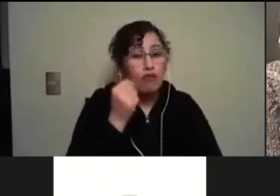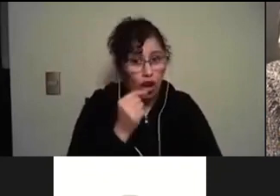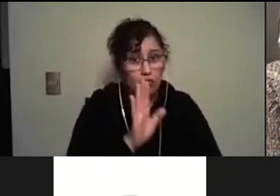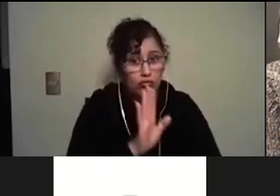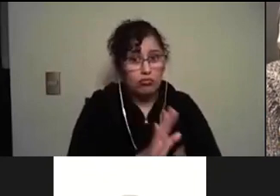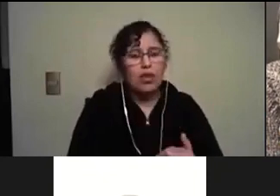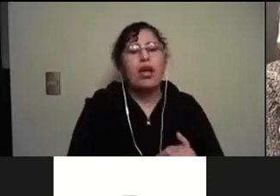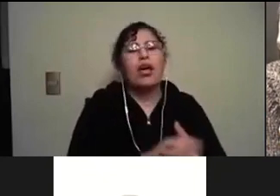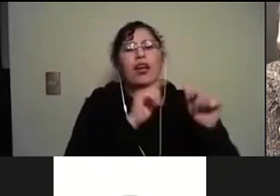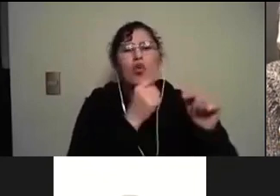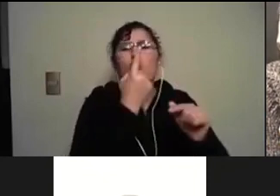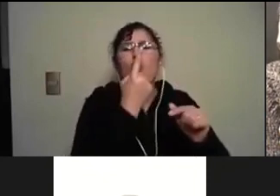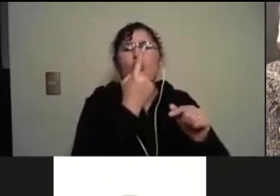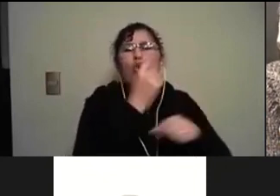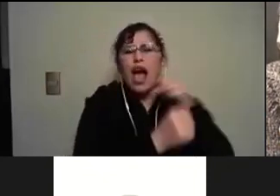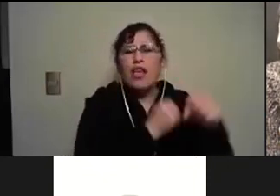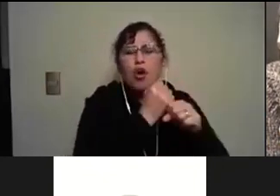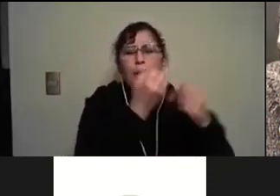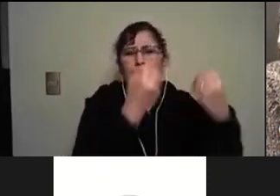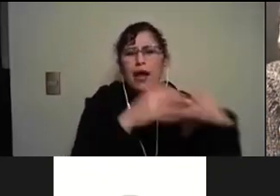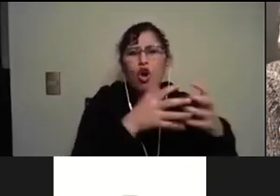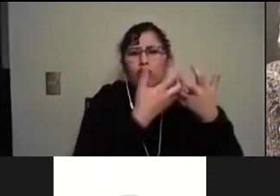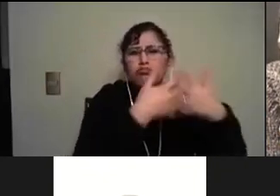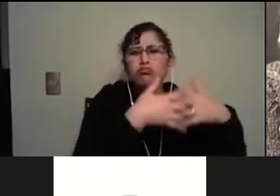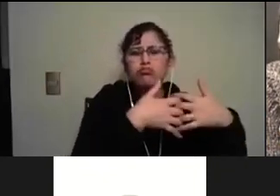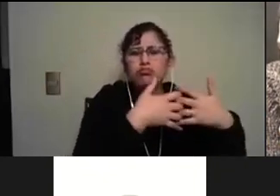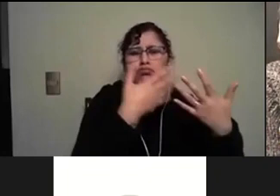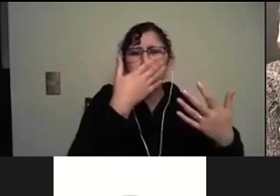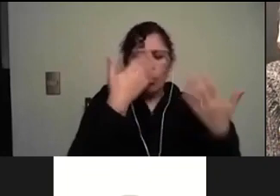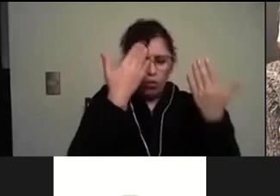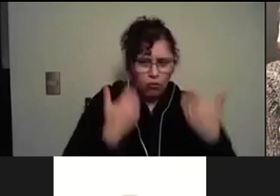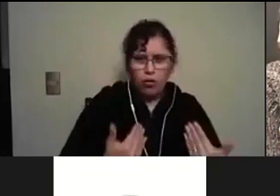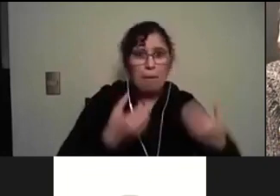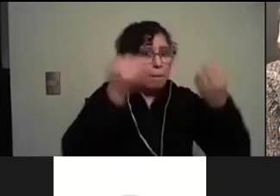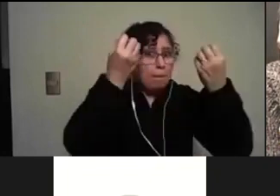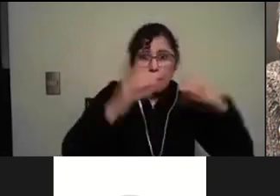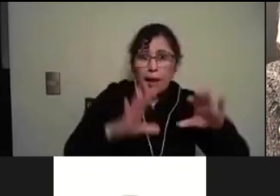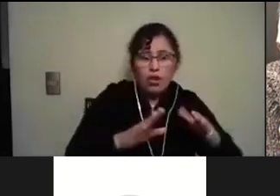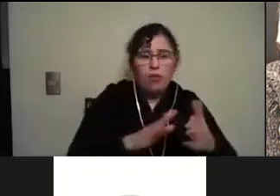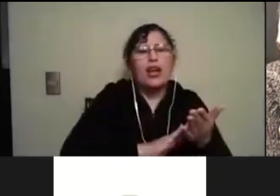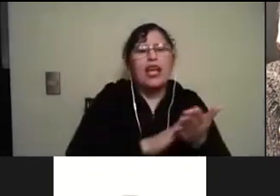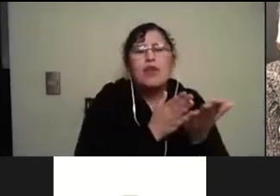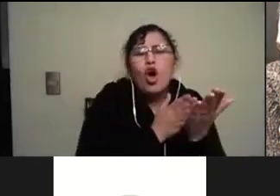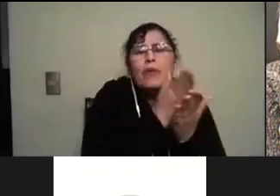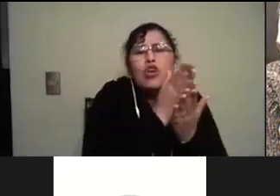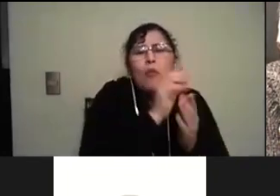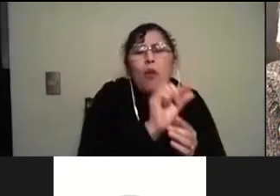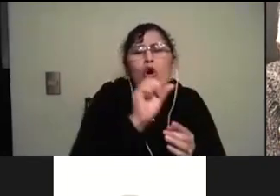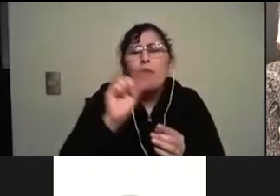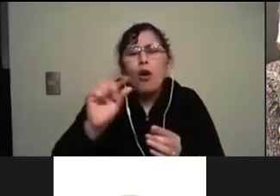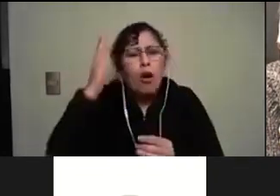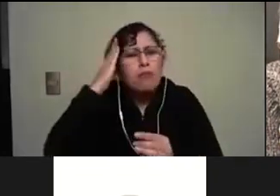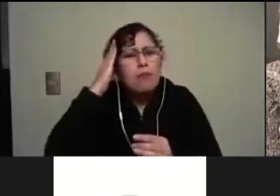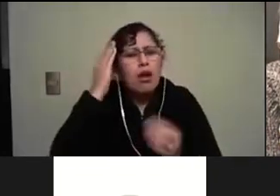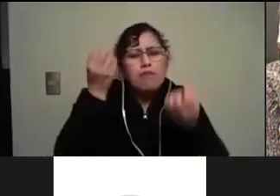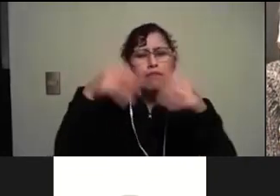en menos de un año perdió toda su funcionalidad. Desde que comenzó con pérdidas muy pequeñas de memoria hasta